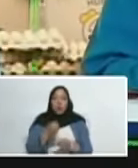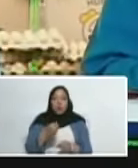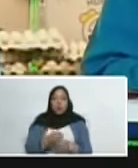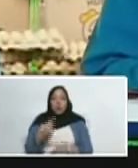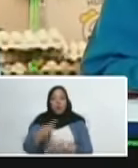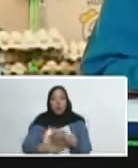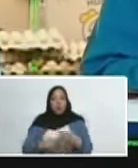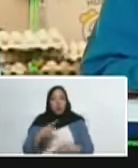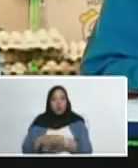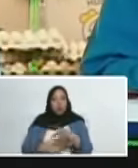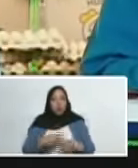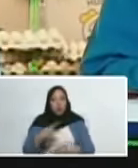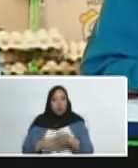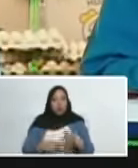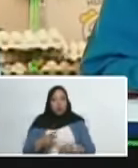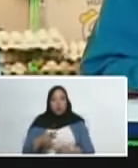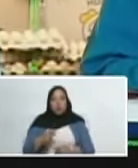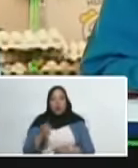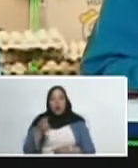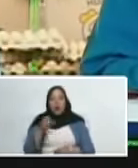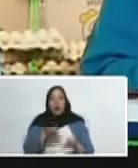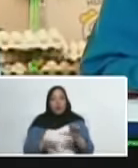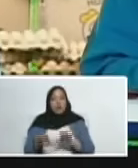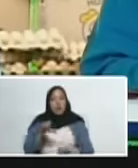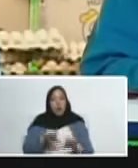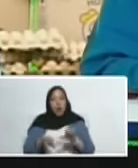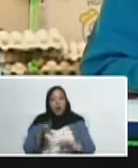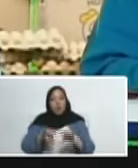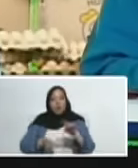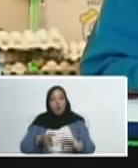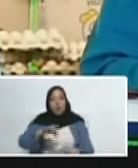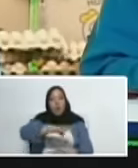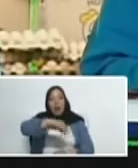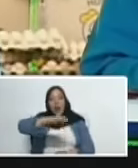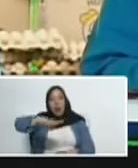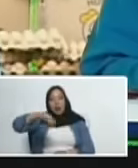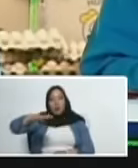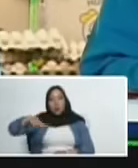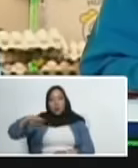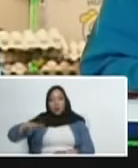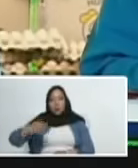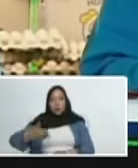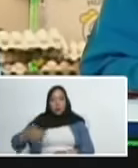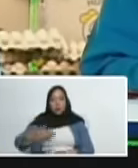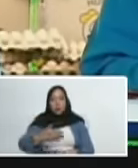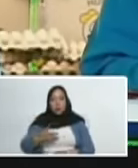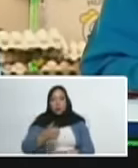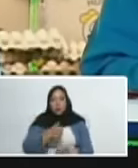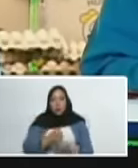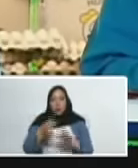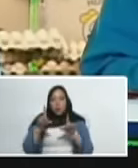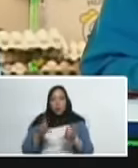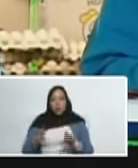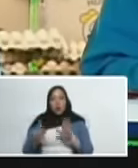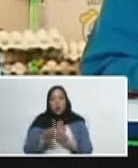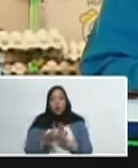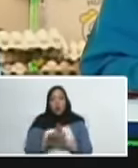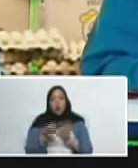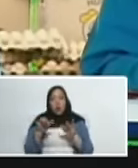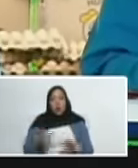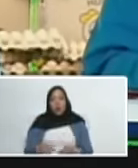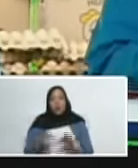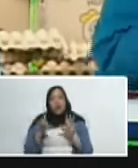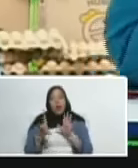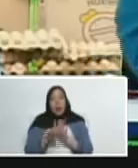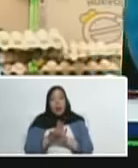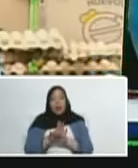productos hidrobiológicos, productos del mar, que cumplan a cabalidad los requisitos legales sanitarios